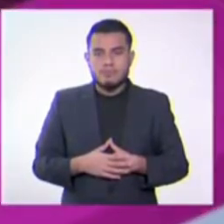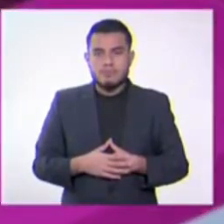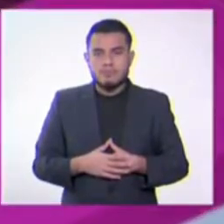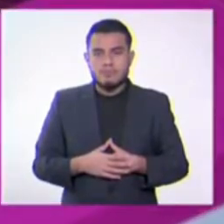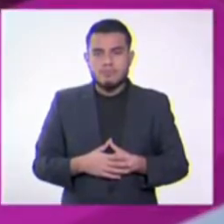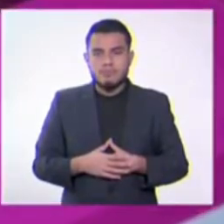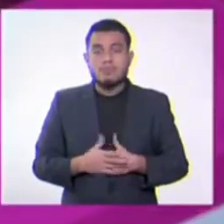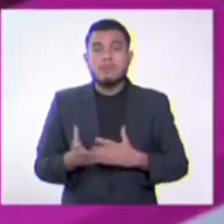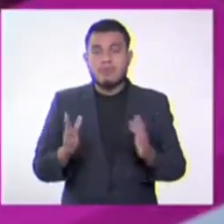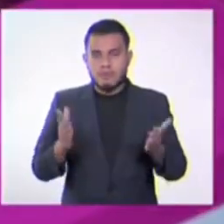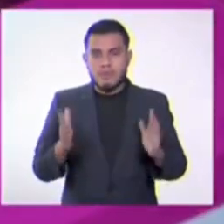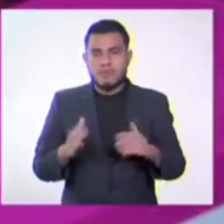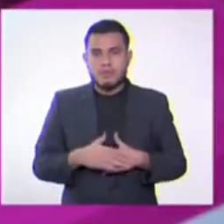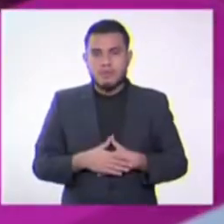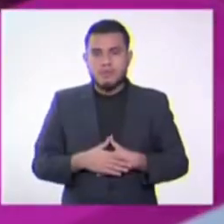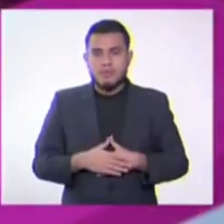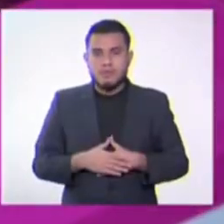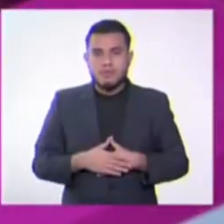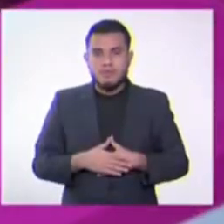¿Qué te parece?